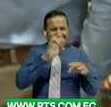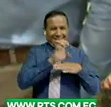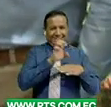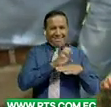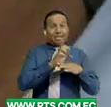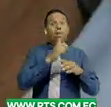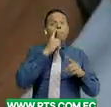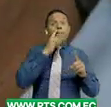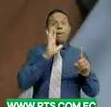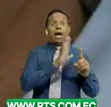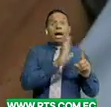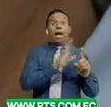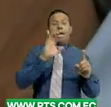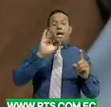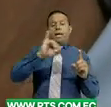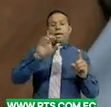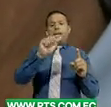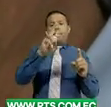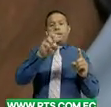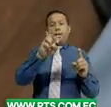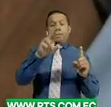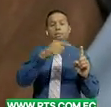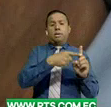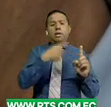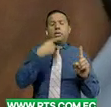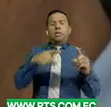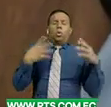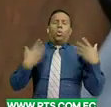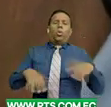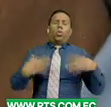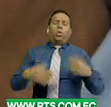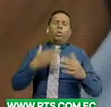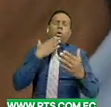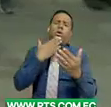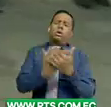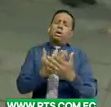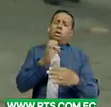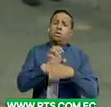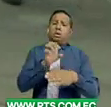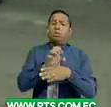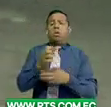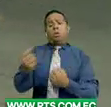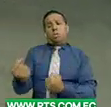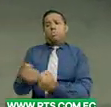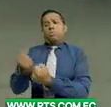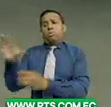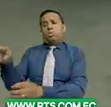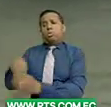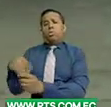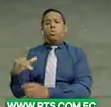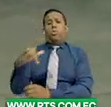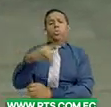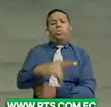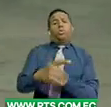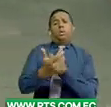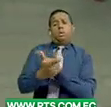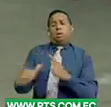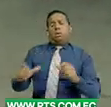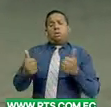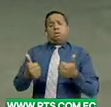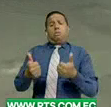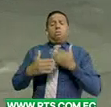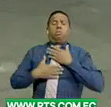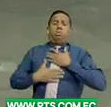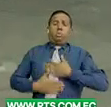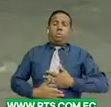serán evacuadas, se muestra satisfecho por la gestión diplomática llevada adelante por Ecuador. Él, junto a otros familiares de quienes hoy buscan regresar de